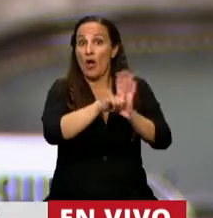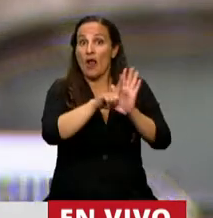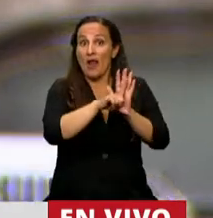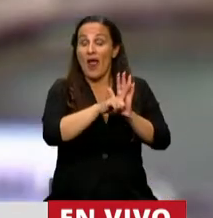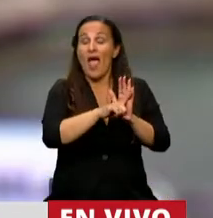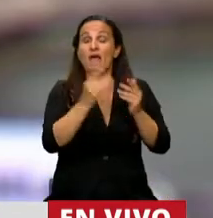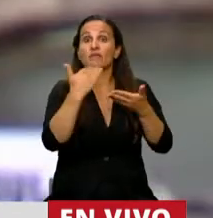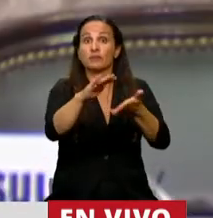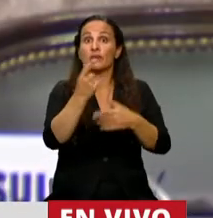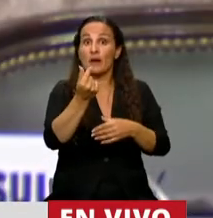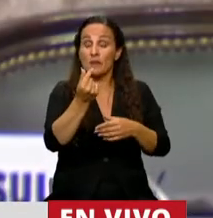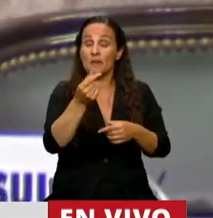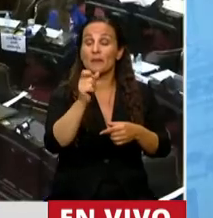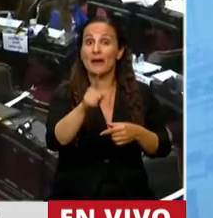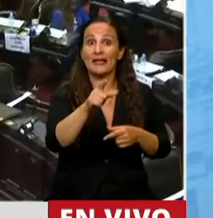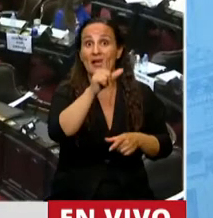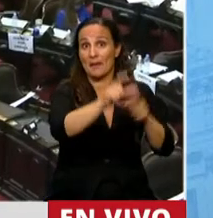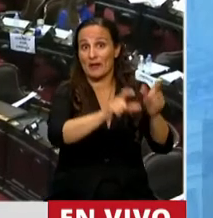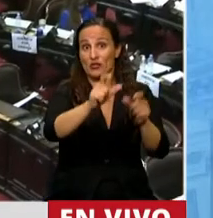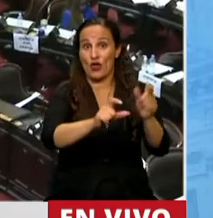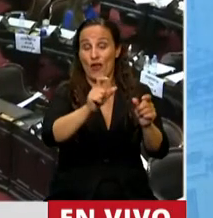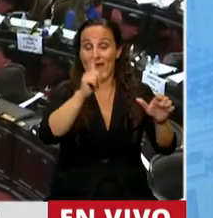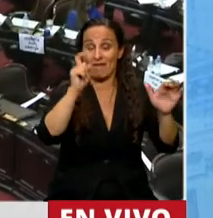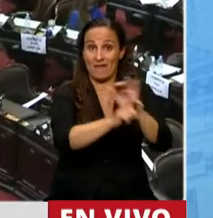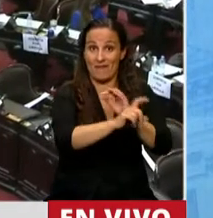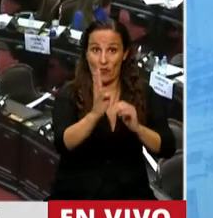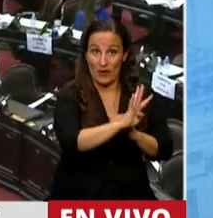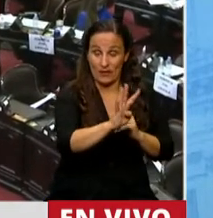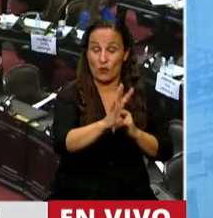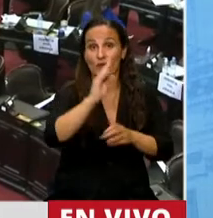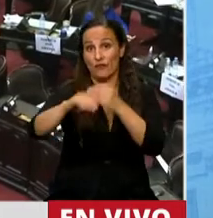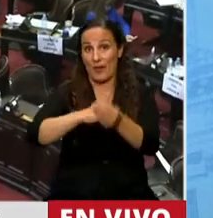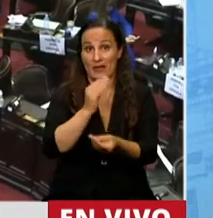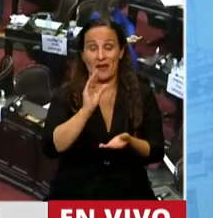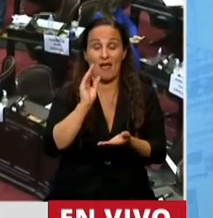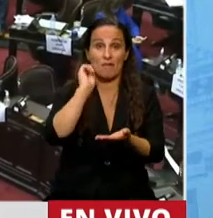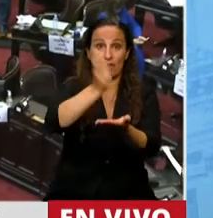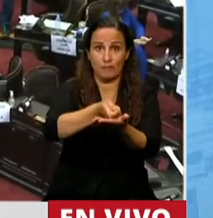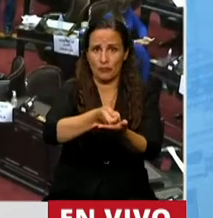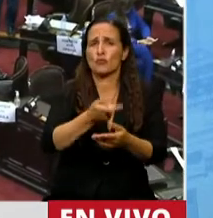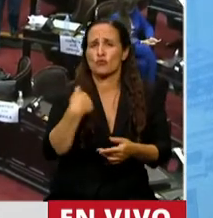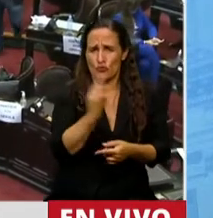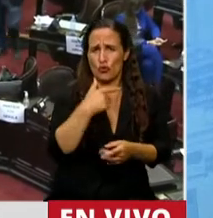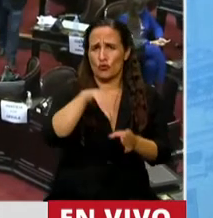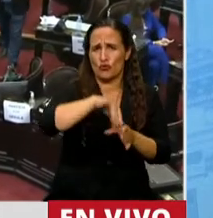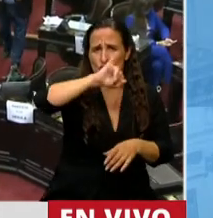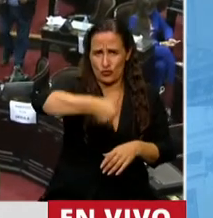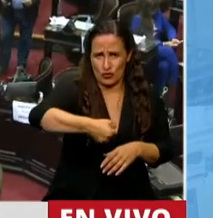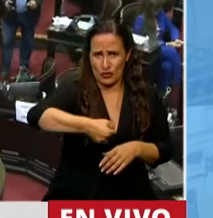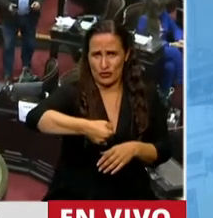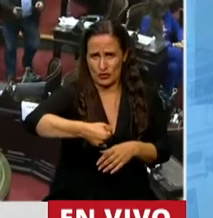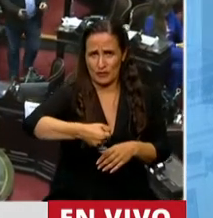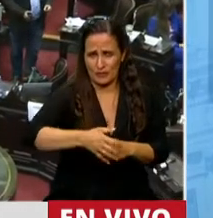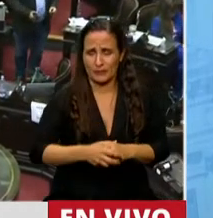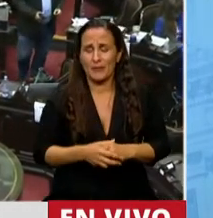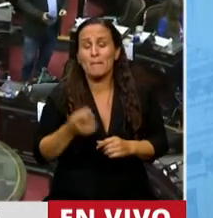los familiares de los 44 tripulantes de san juan por supuesto lo vamos a acompañar con todos